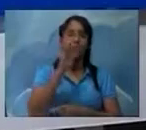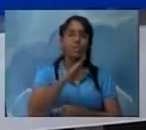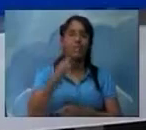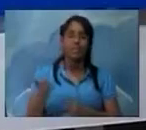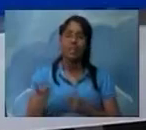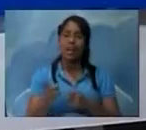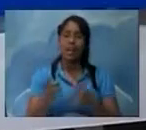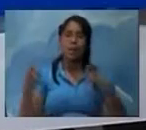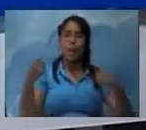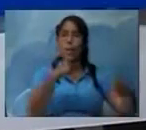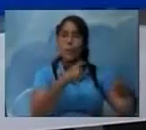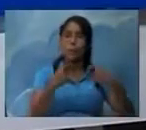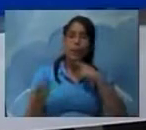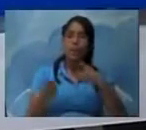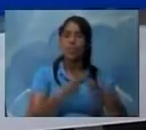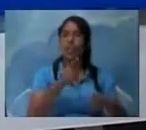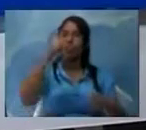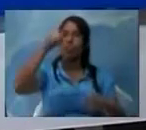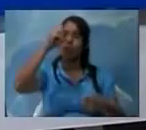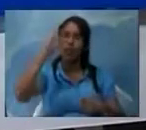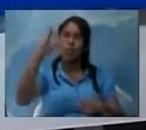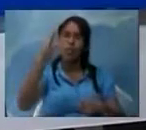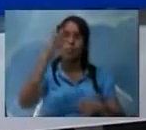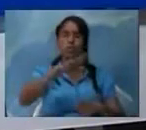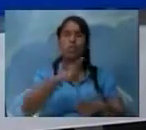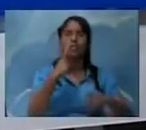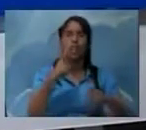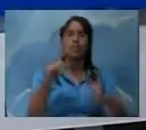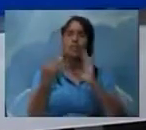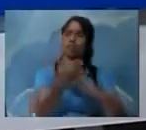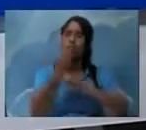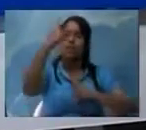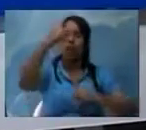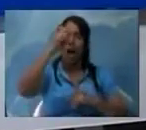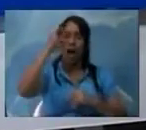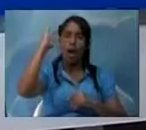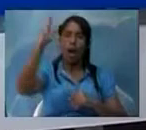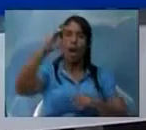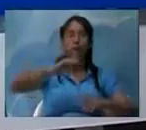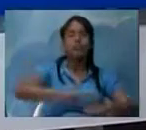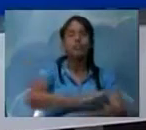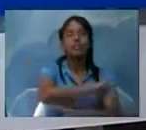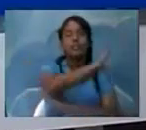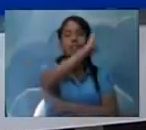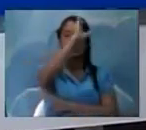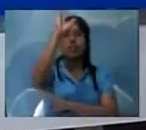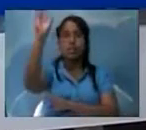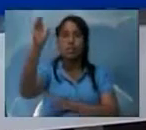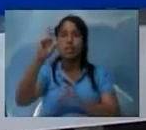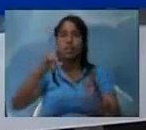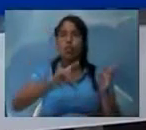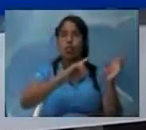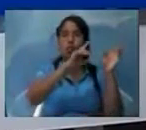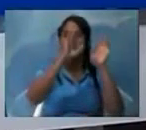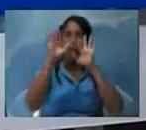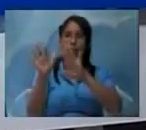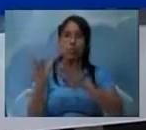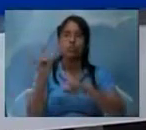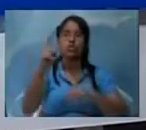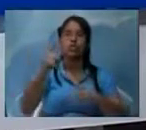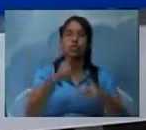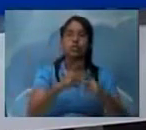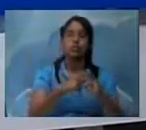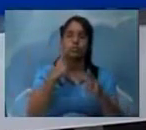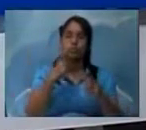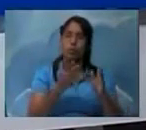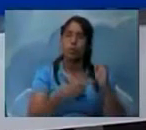está retando, usted está desafiando al creador del universo. Cielito,